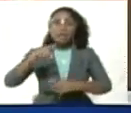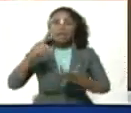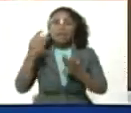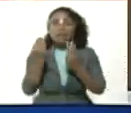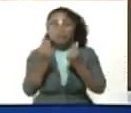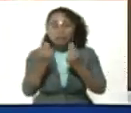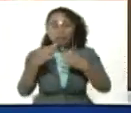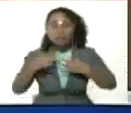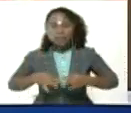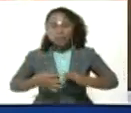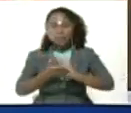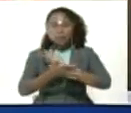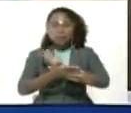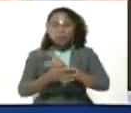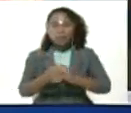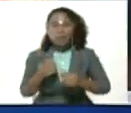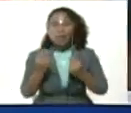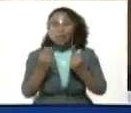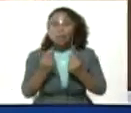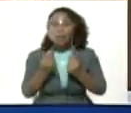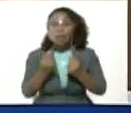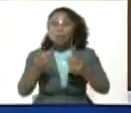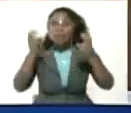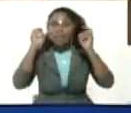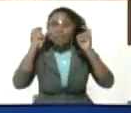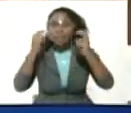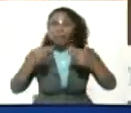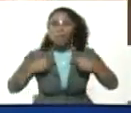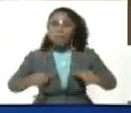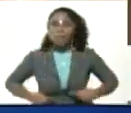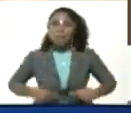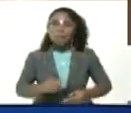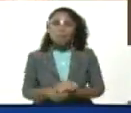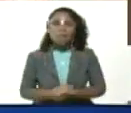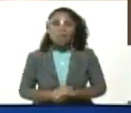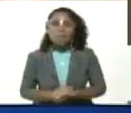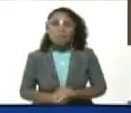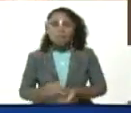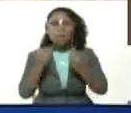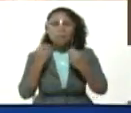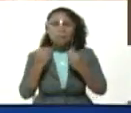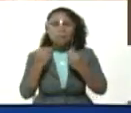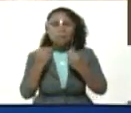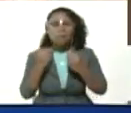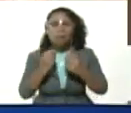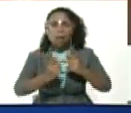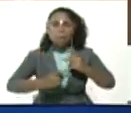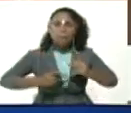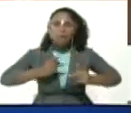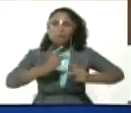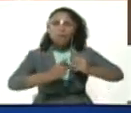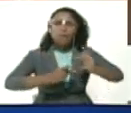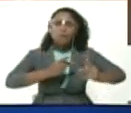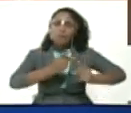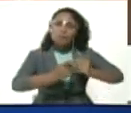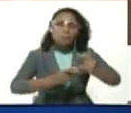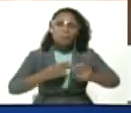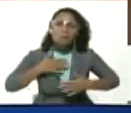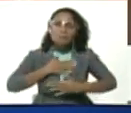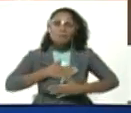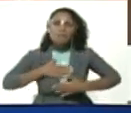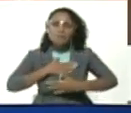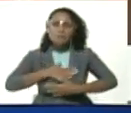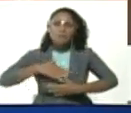monetarias, la economía como un hecho humano para la producción, para la satisfacción